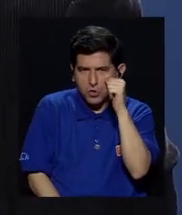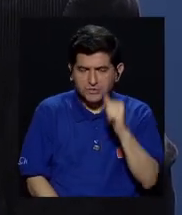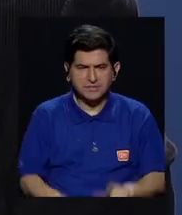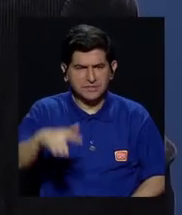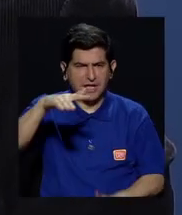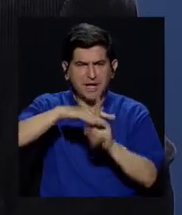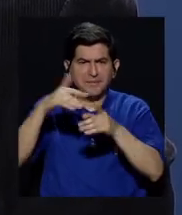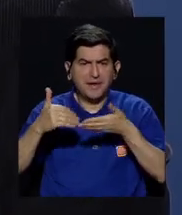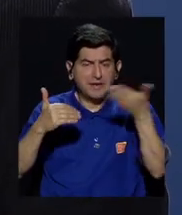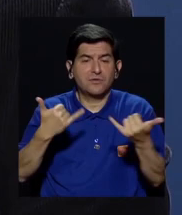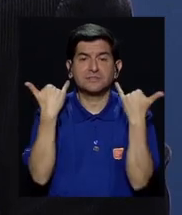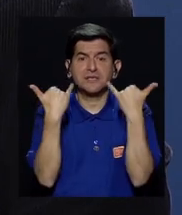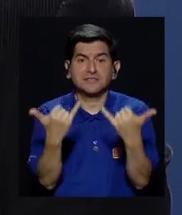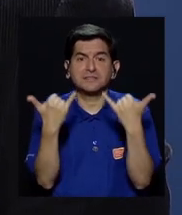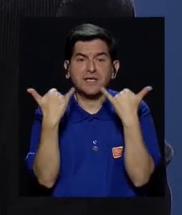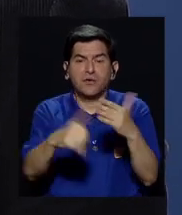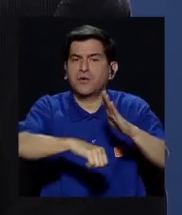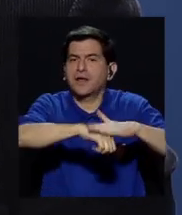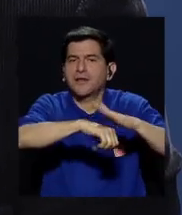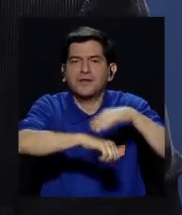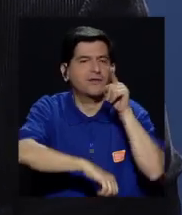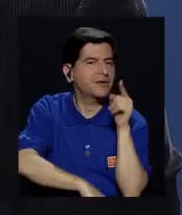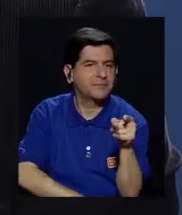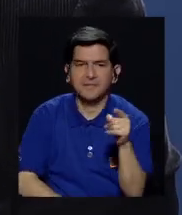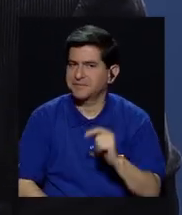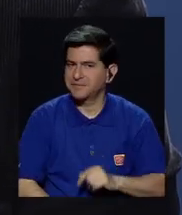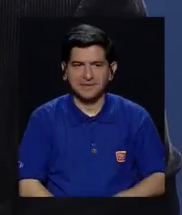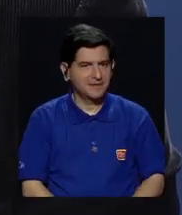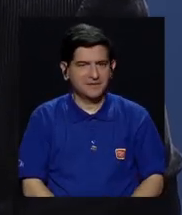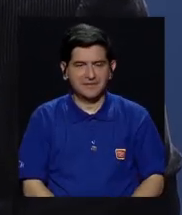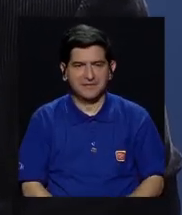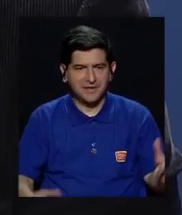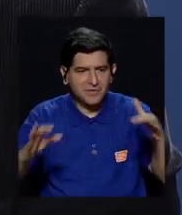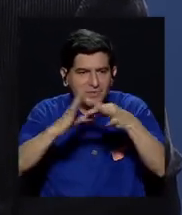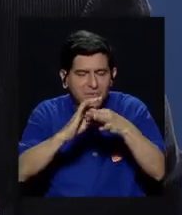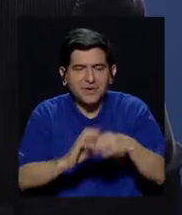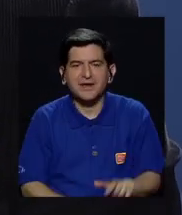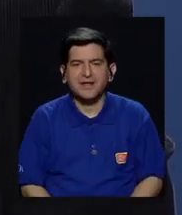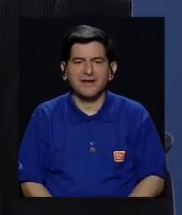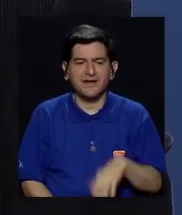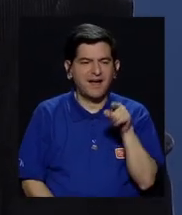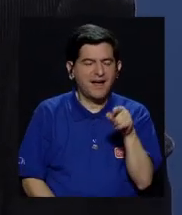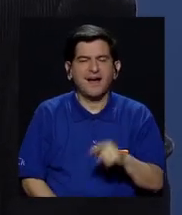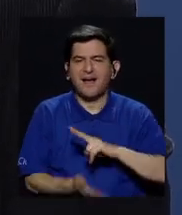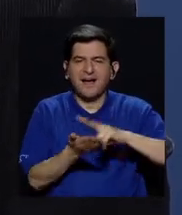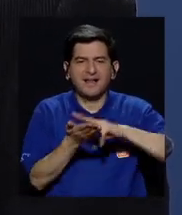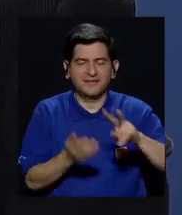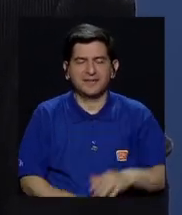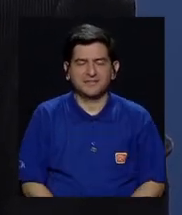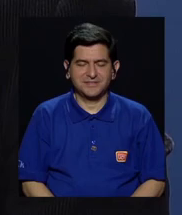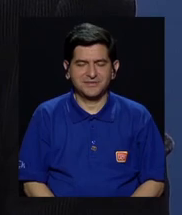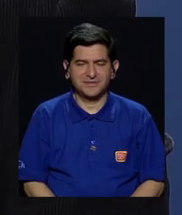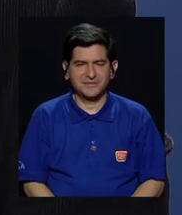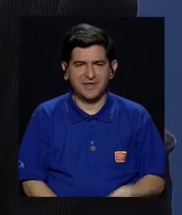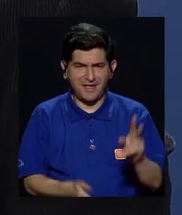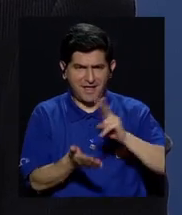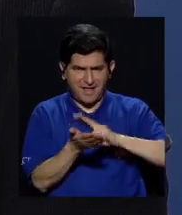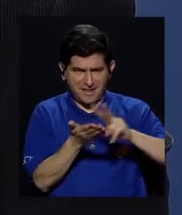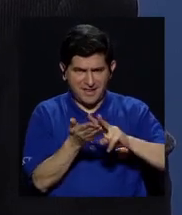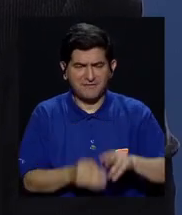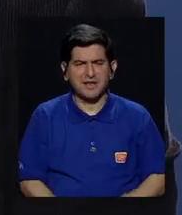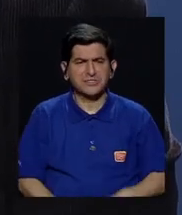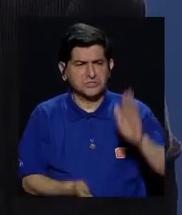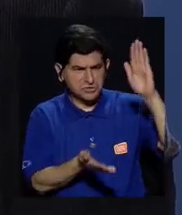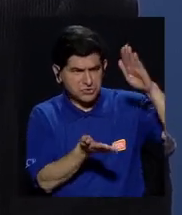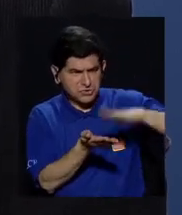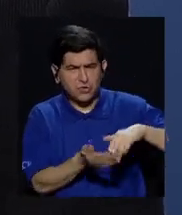empiezan a salir muchas facturas que a la fecha no le han permitido a él aglutinar la liberación nacional el partido liberación nacional con todo y